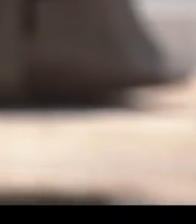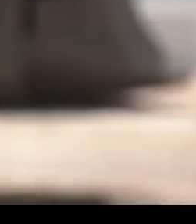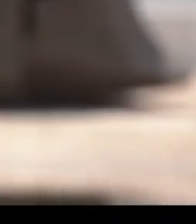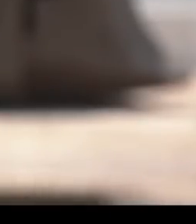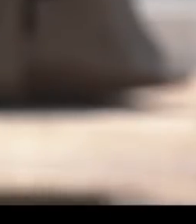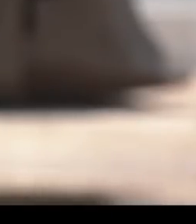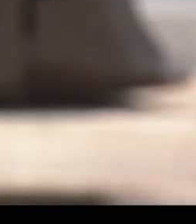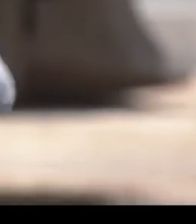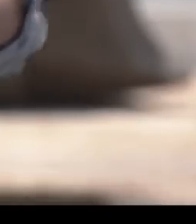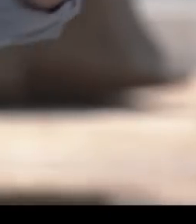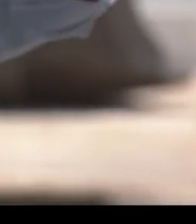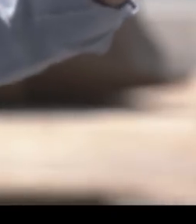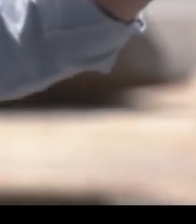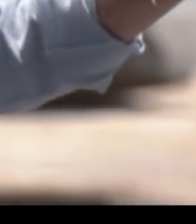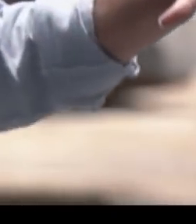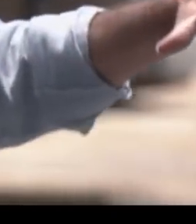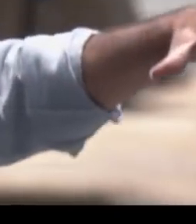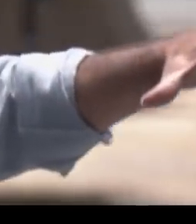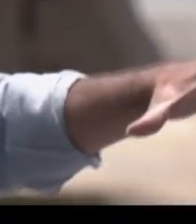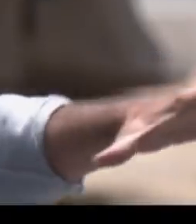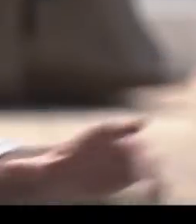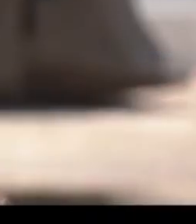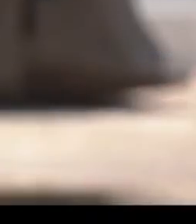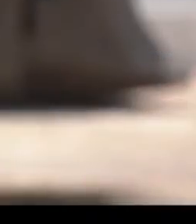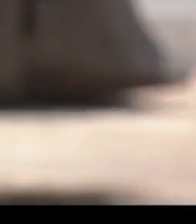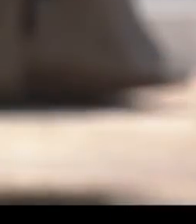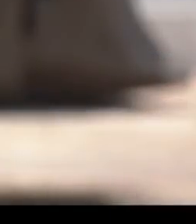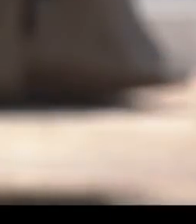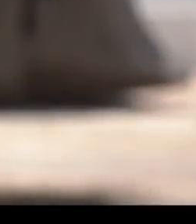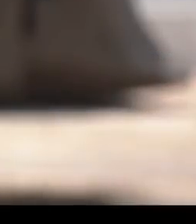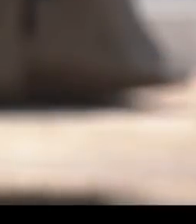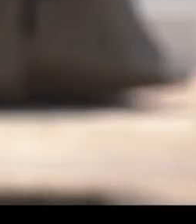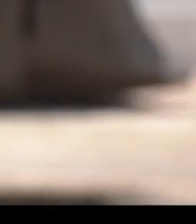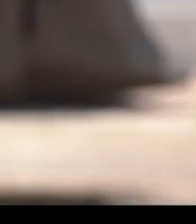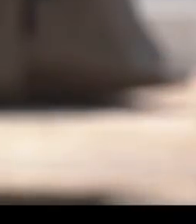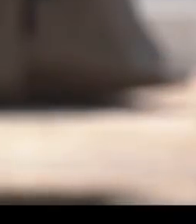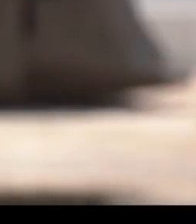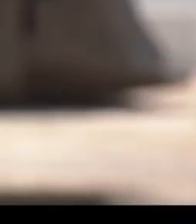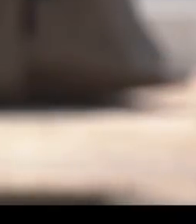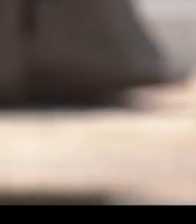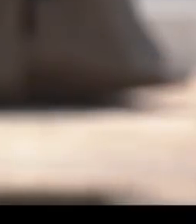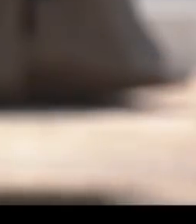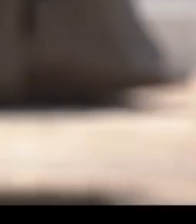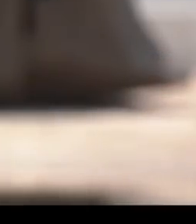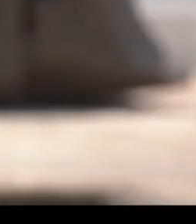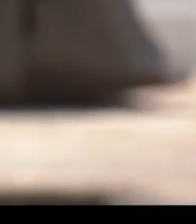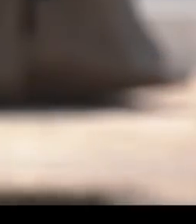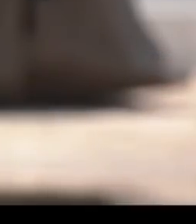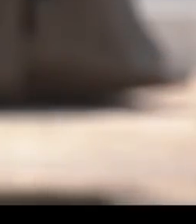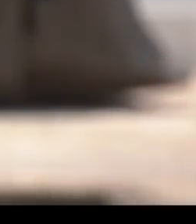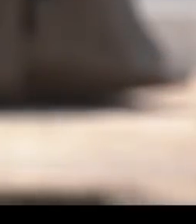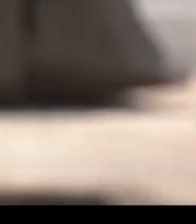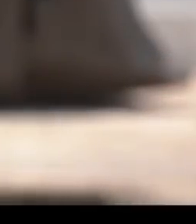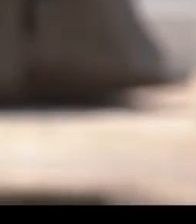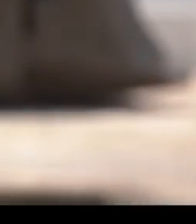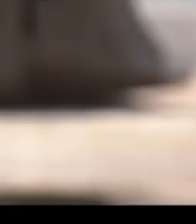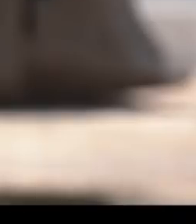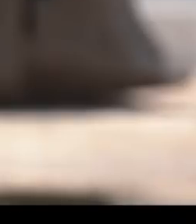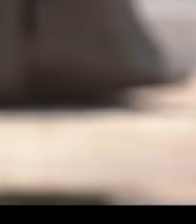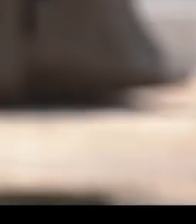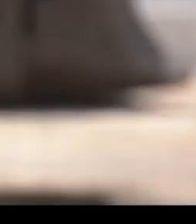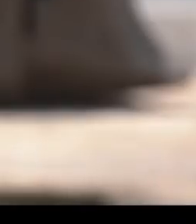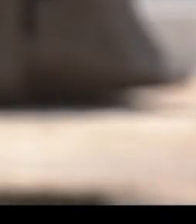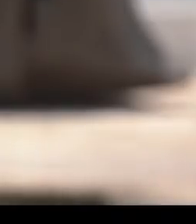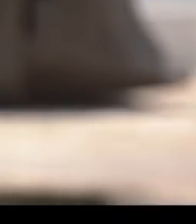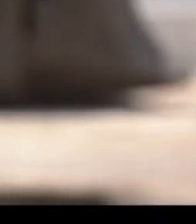forma, y veamos esta vastísima diversidad, quizá podamos entender entonces la riqueza verdadera de México